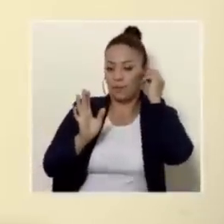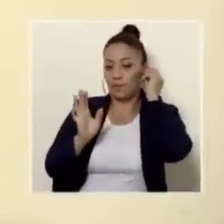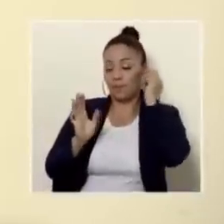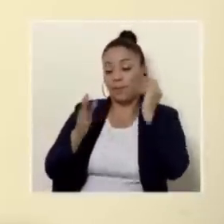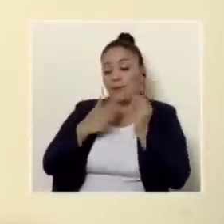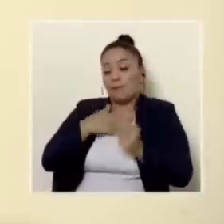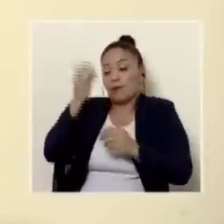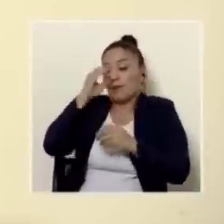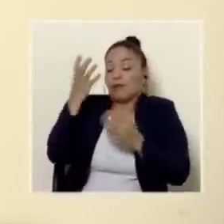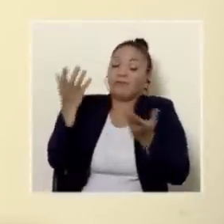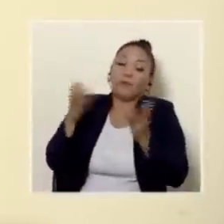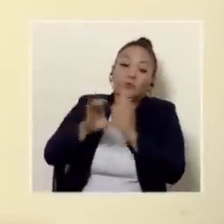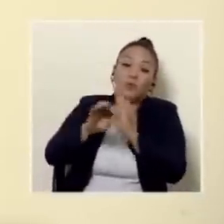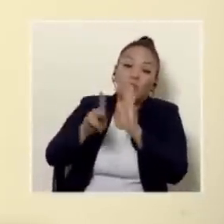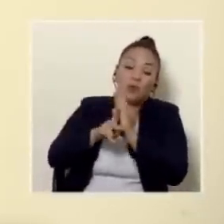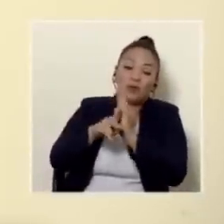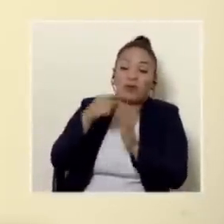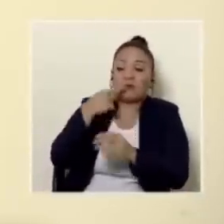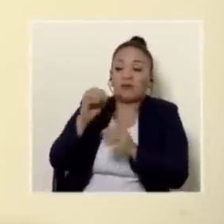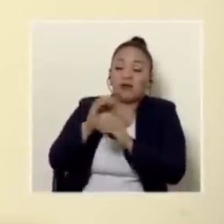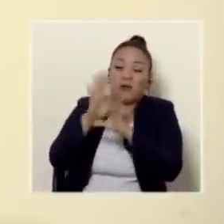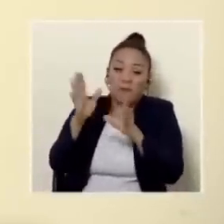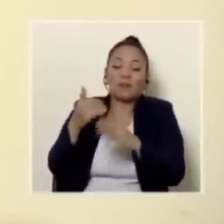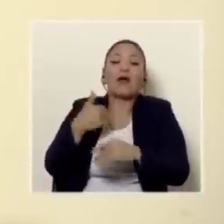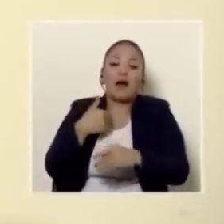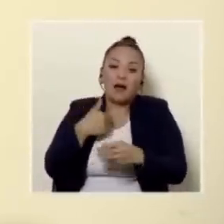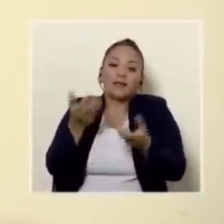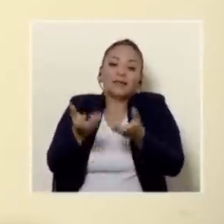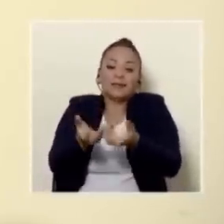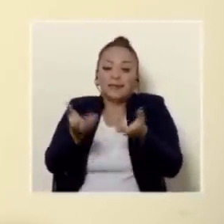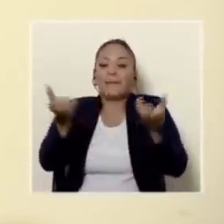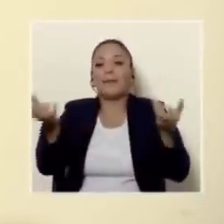la Constitución es clarísima, que hay separación